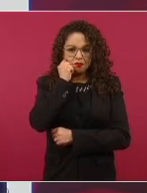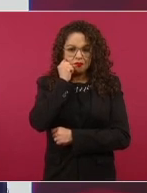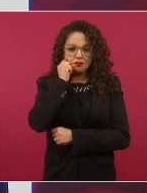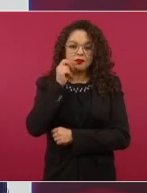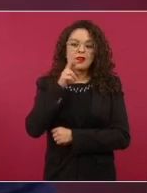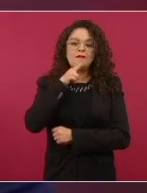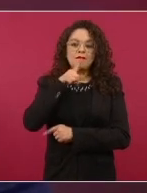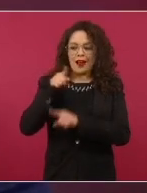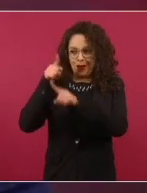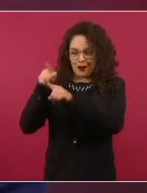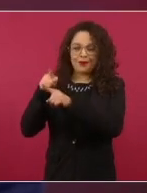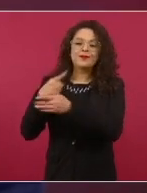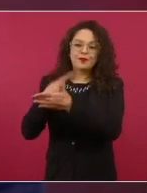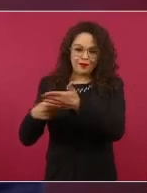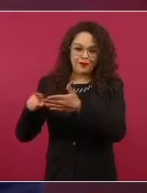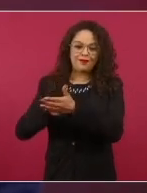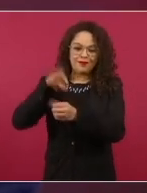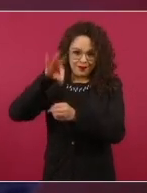mejor el otro,